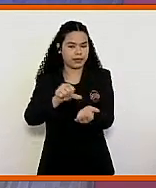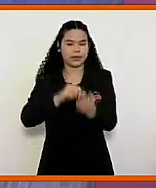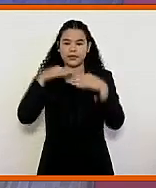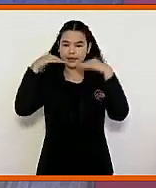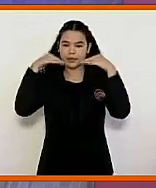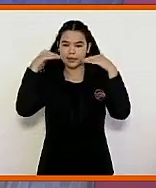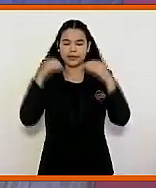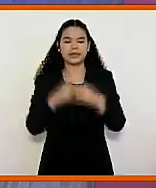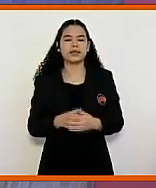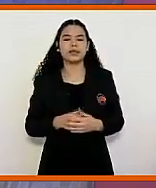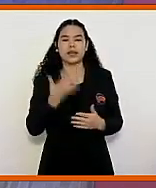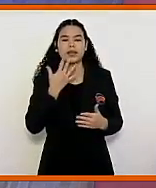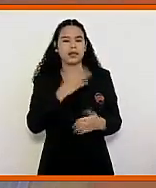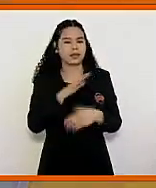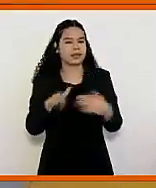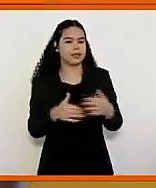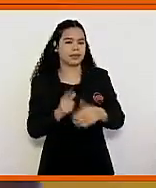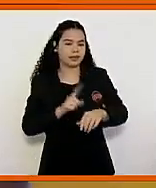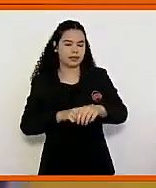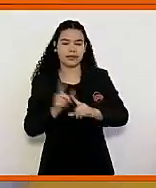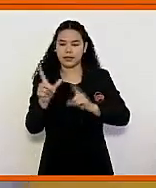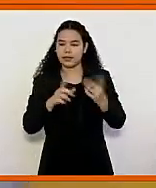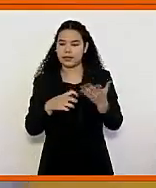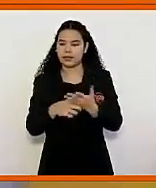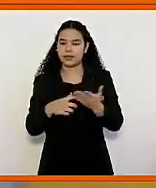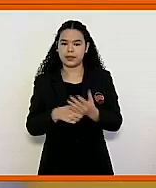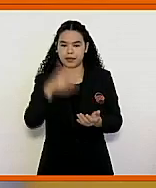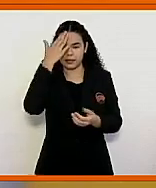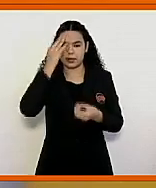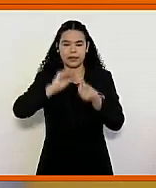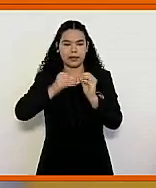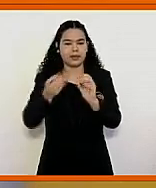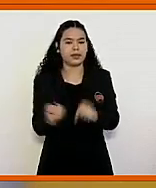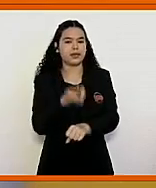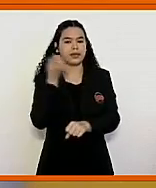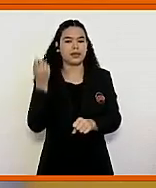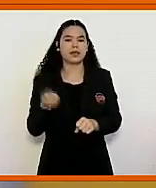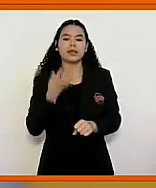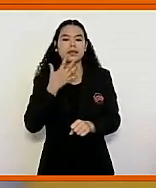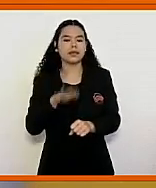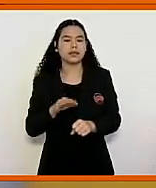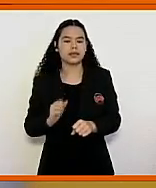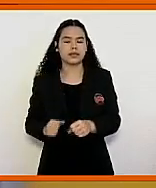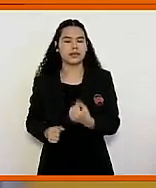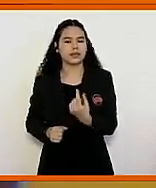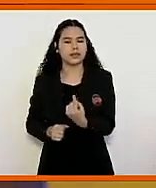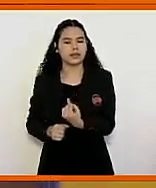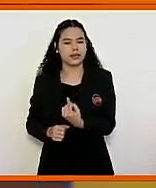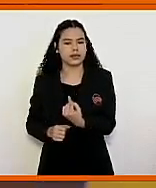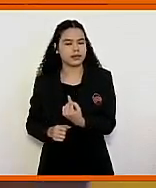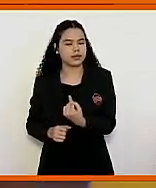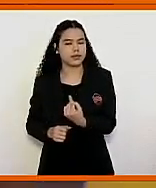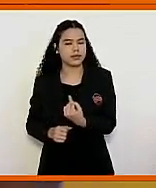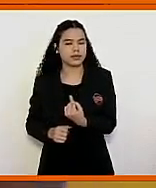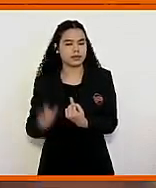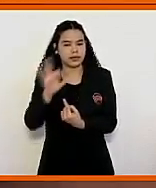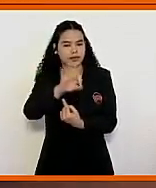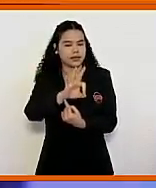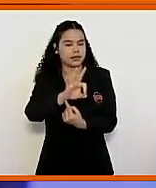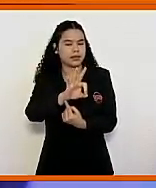Sonrisa. Te deseo suerte, ten tu boleto en mano porque se viene su primer dígito. Suerte, porque este es el